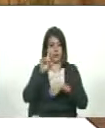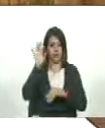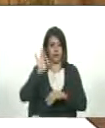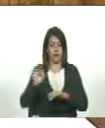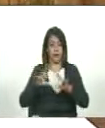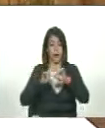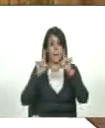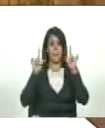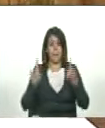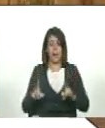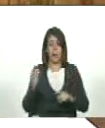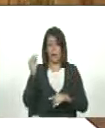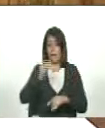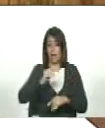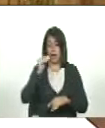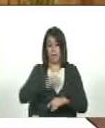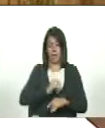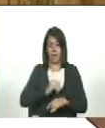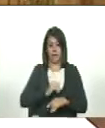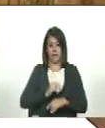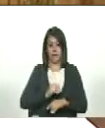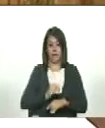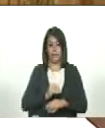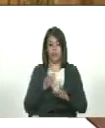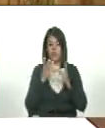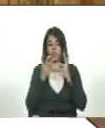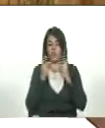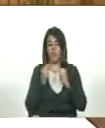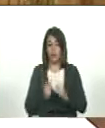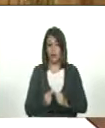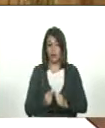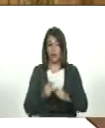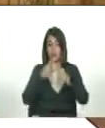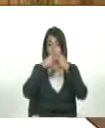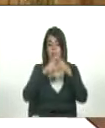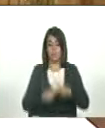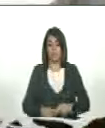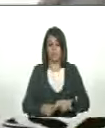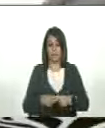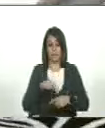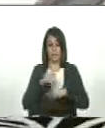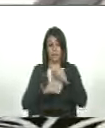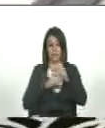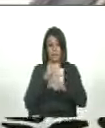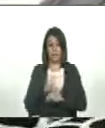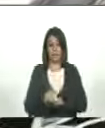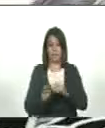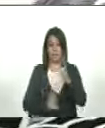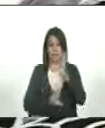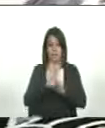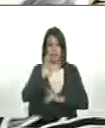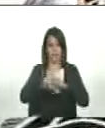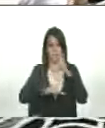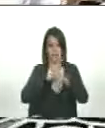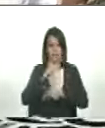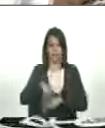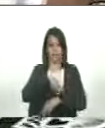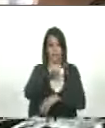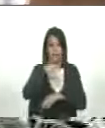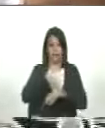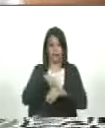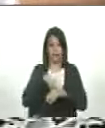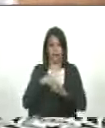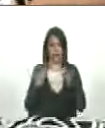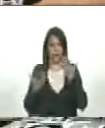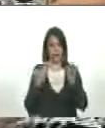91%, pero que ha duplicado exactamente la cifra de financiamiento al desarrollo productivo nacional